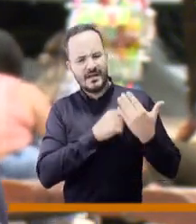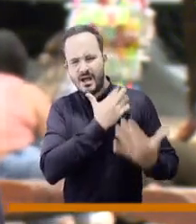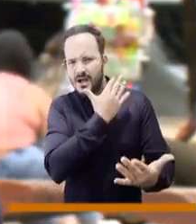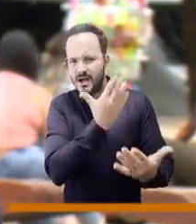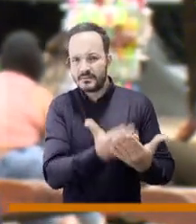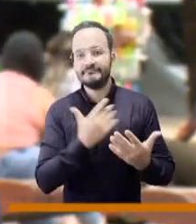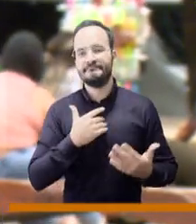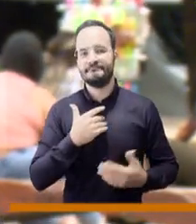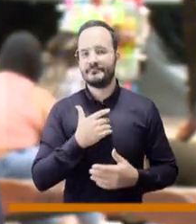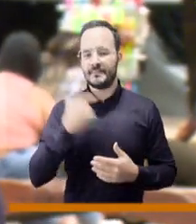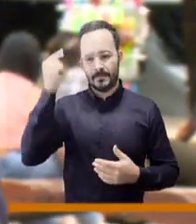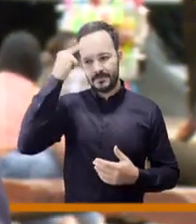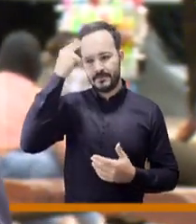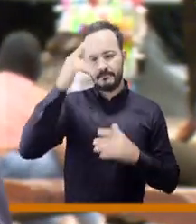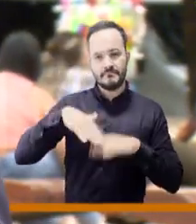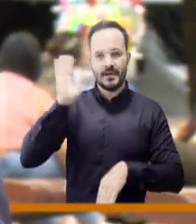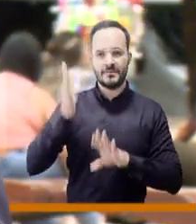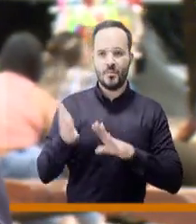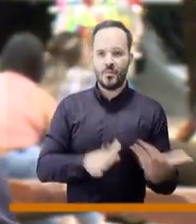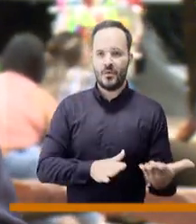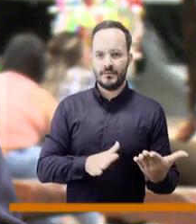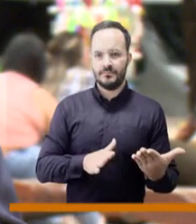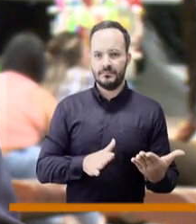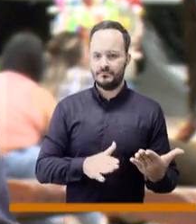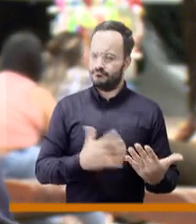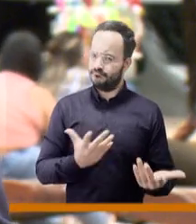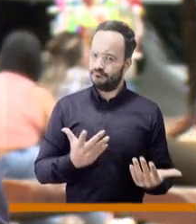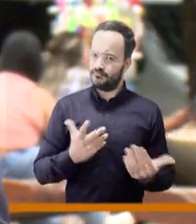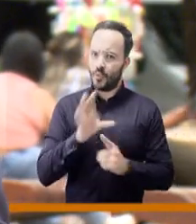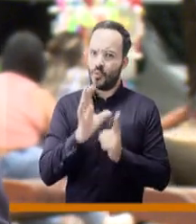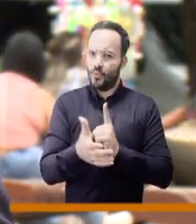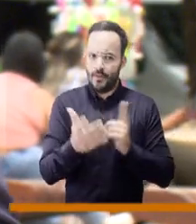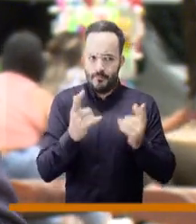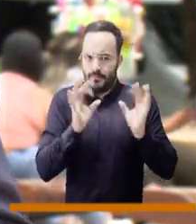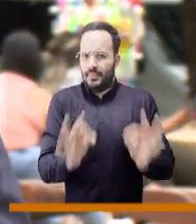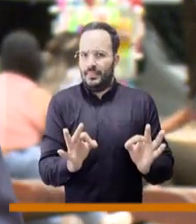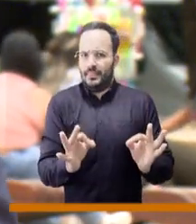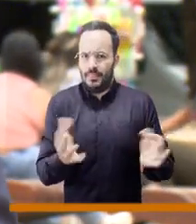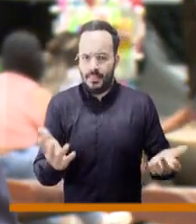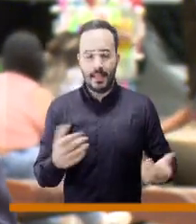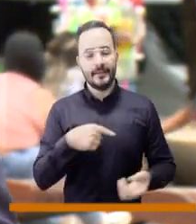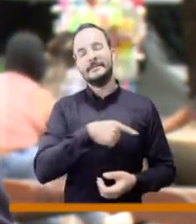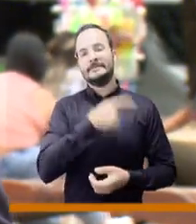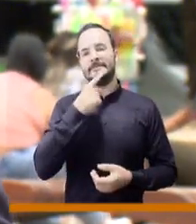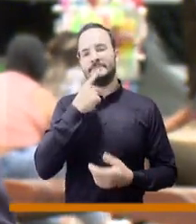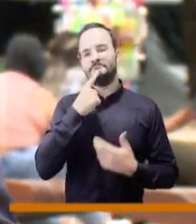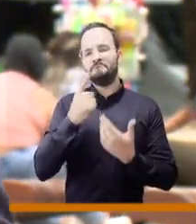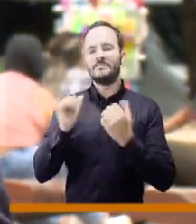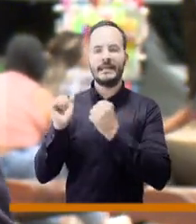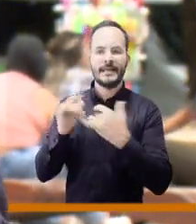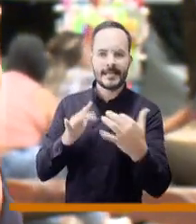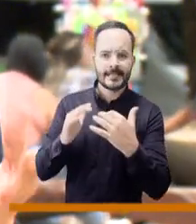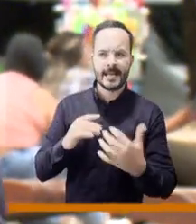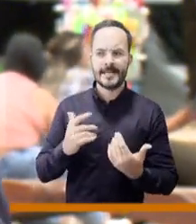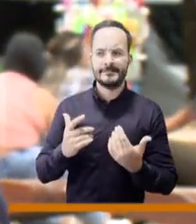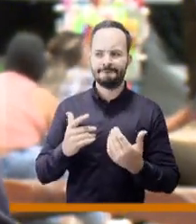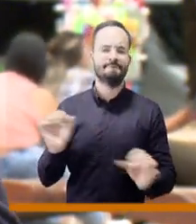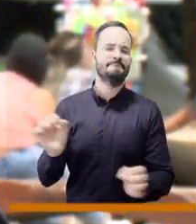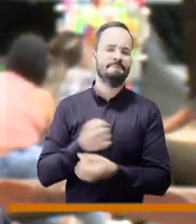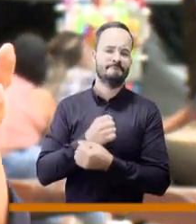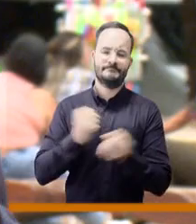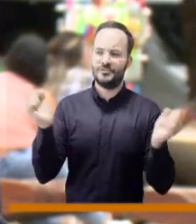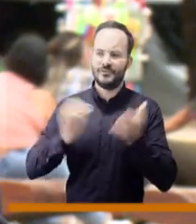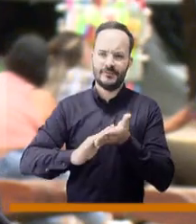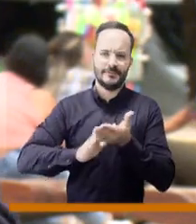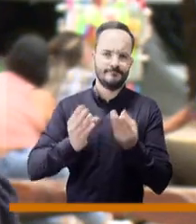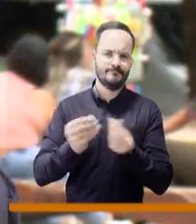Y esa cultura de la muerte, donde nos han dicho que hay que vivir en guerra, que no podemos pretender la paz, que no